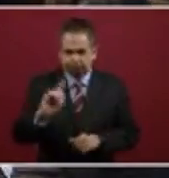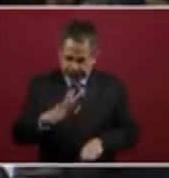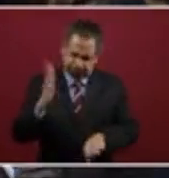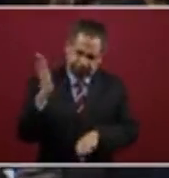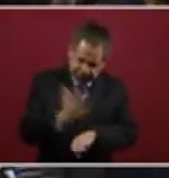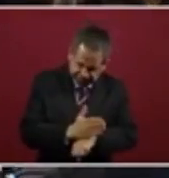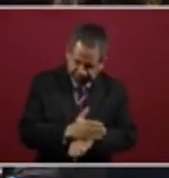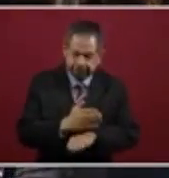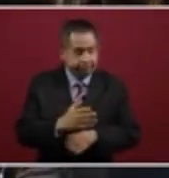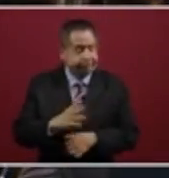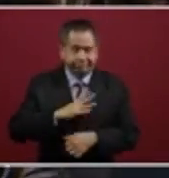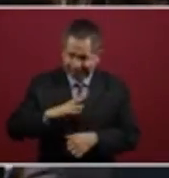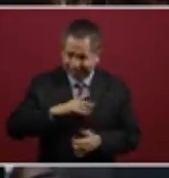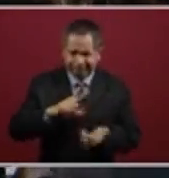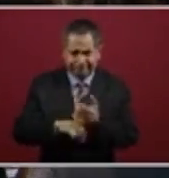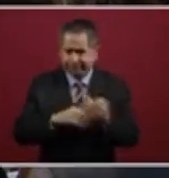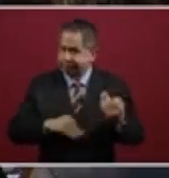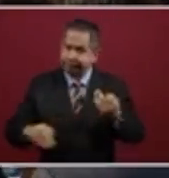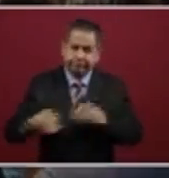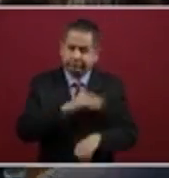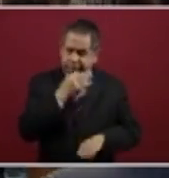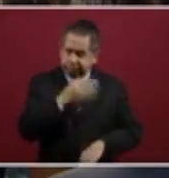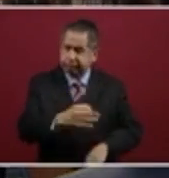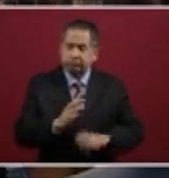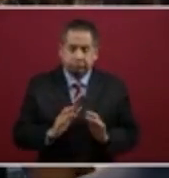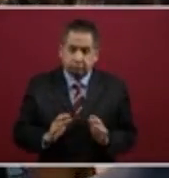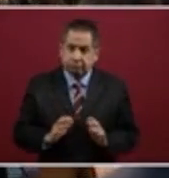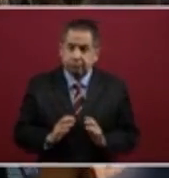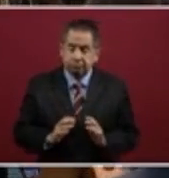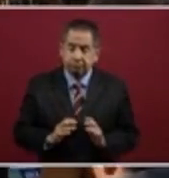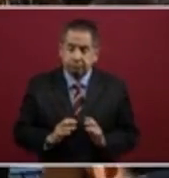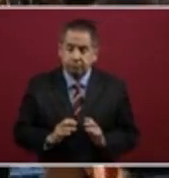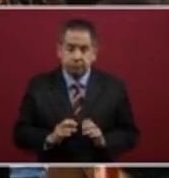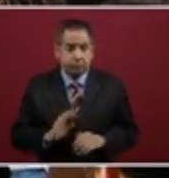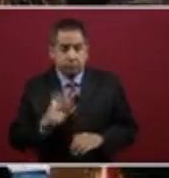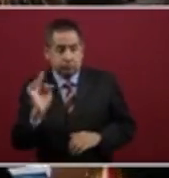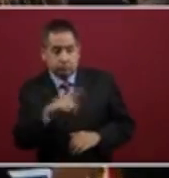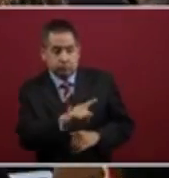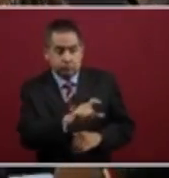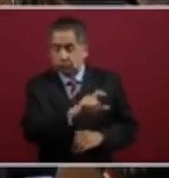y esto va a llevar a que el que no pagaba